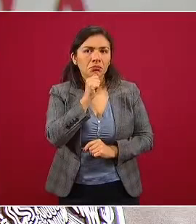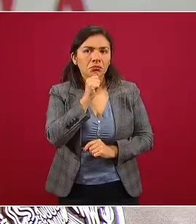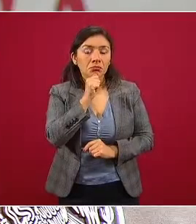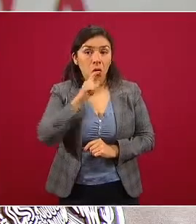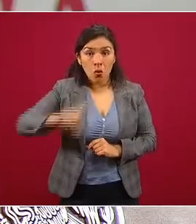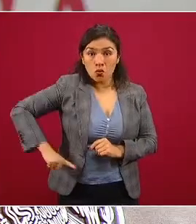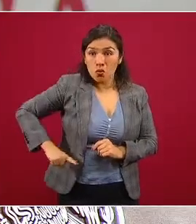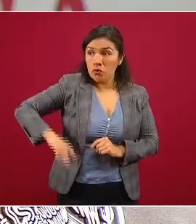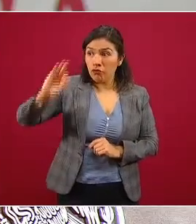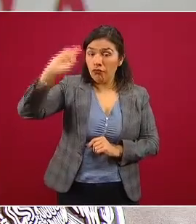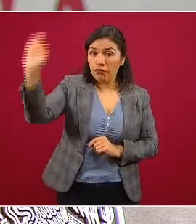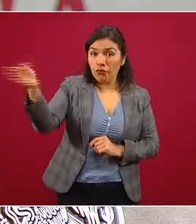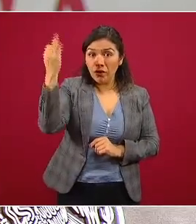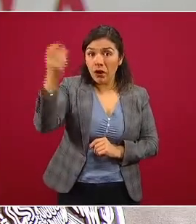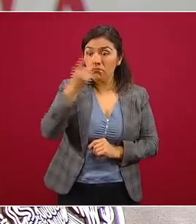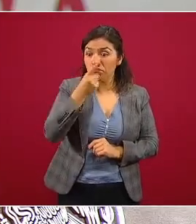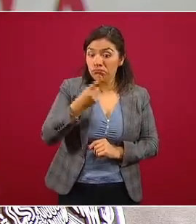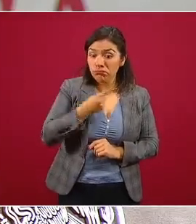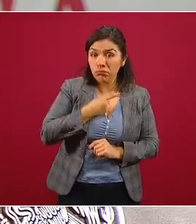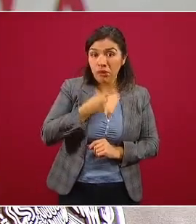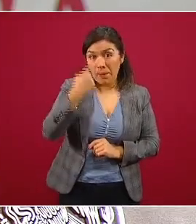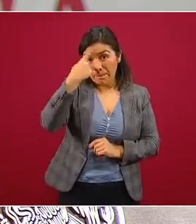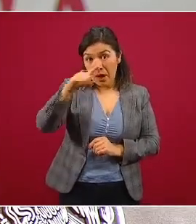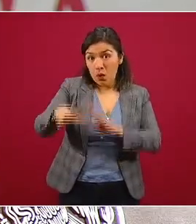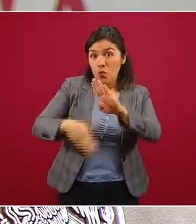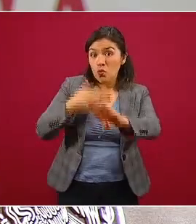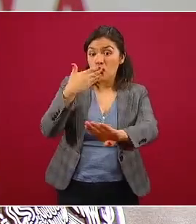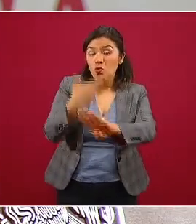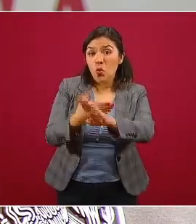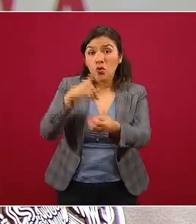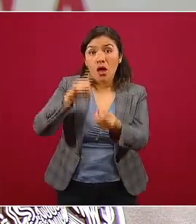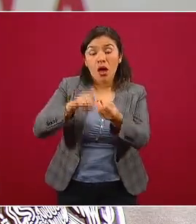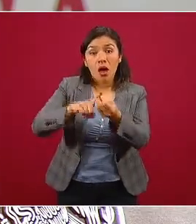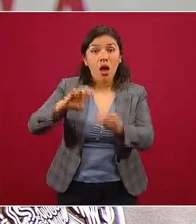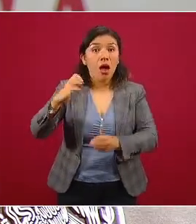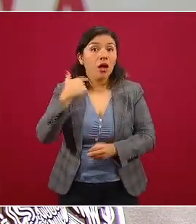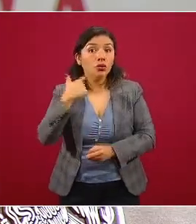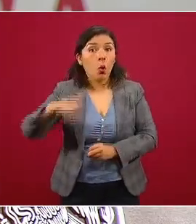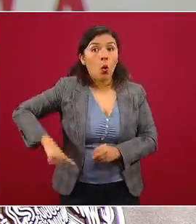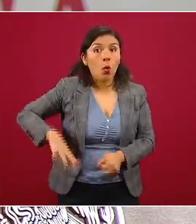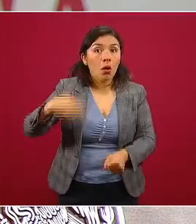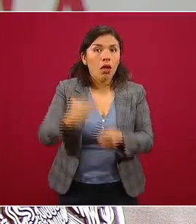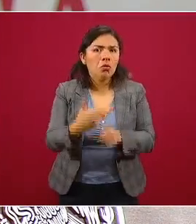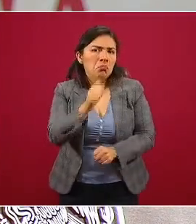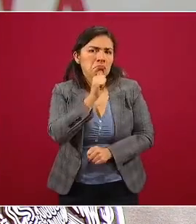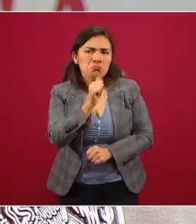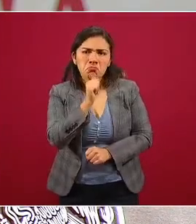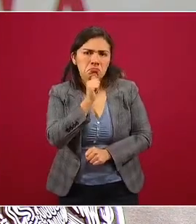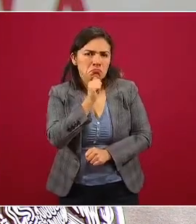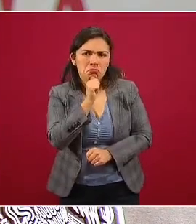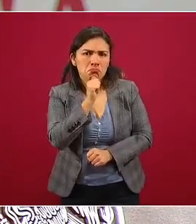del gobierno federal en contra del exgobernador.